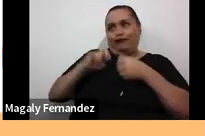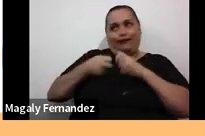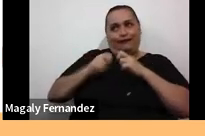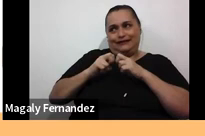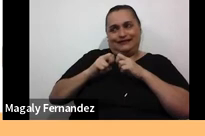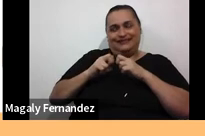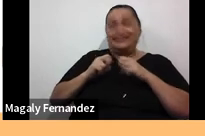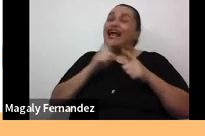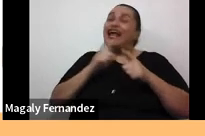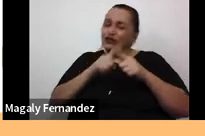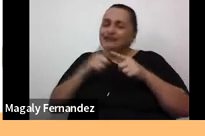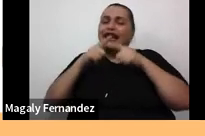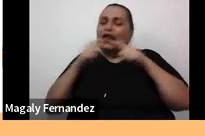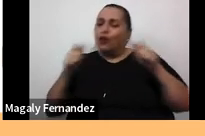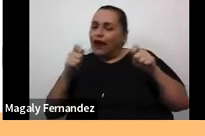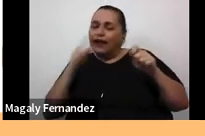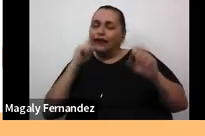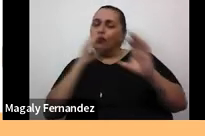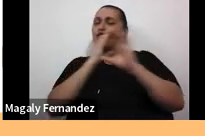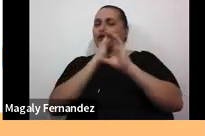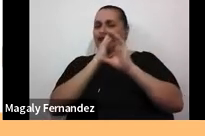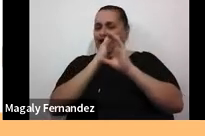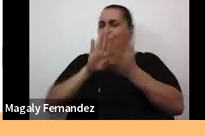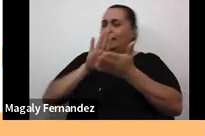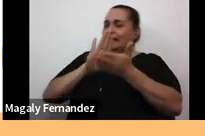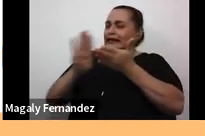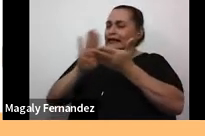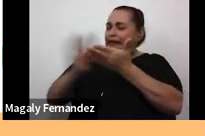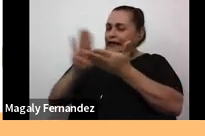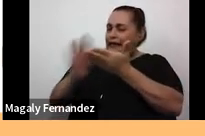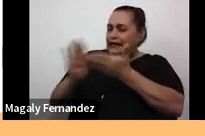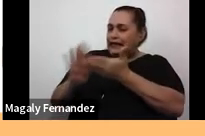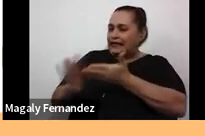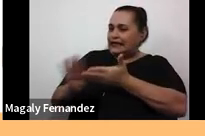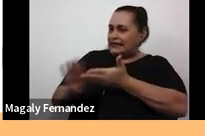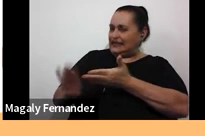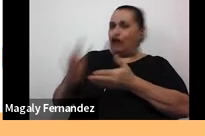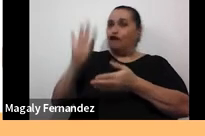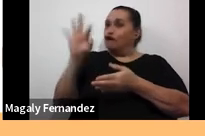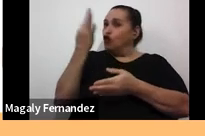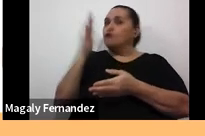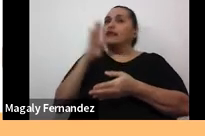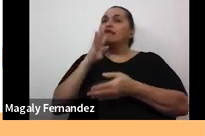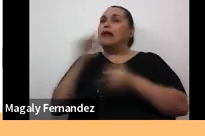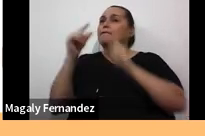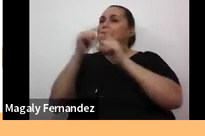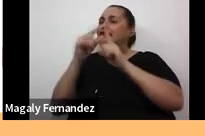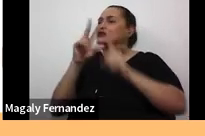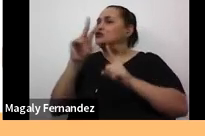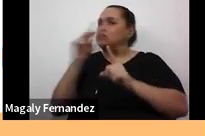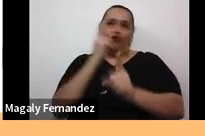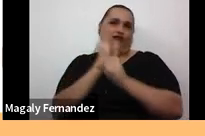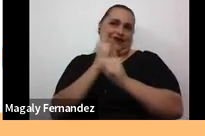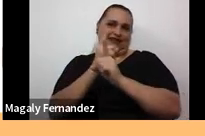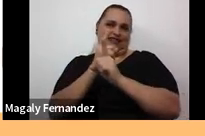cuidar ese lenguaje irnos de verdad quitando de de nuestra manera de hablar esas palabras de de